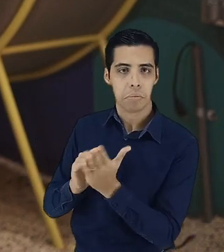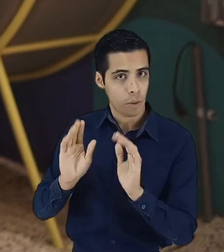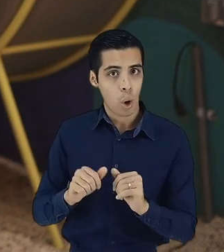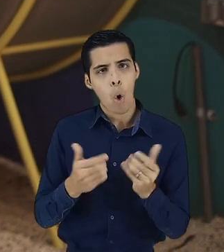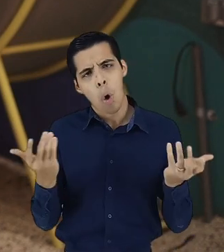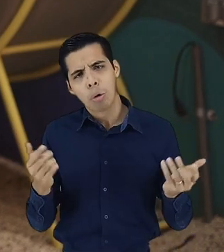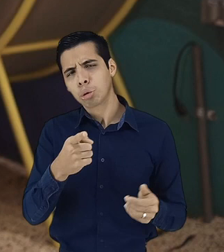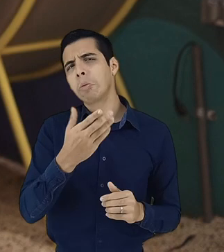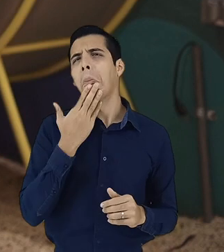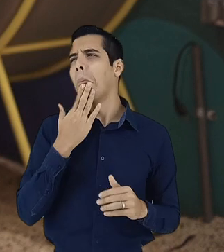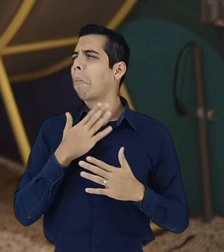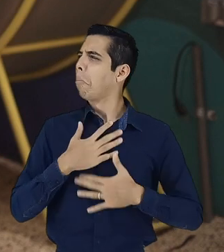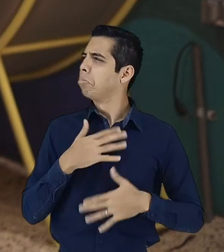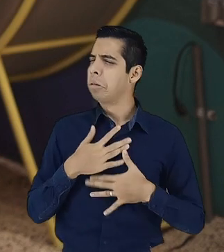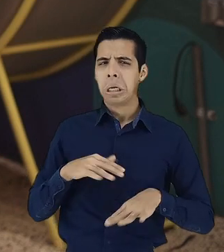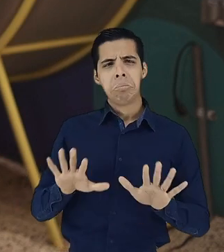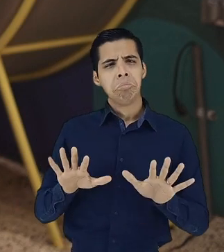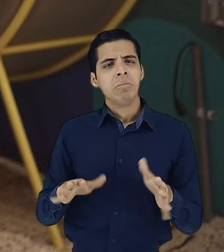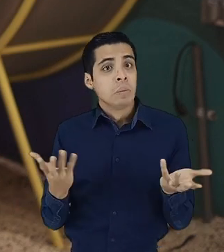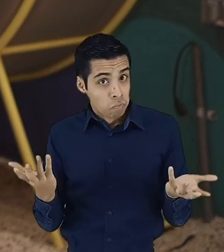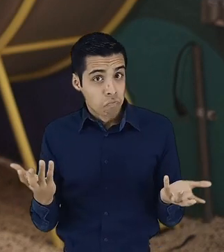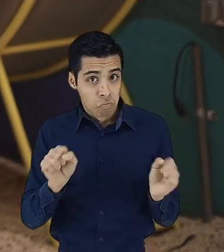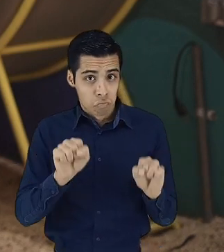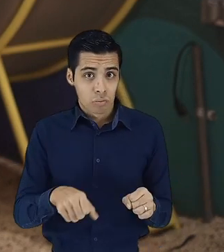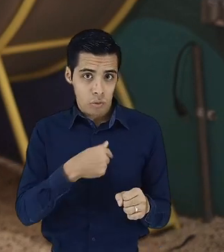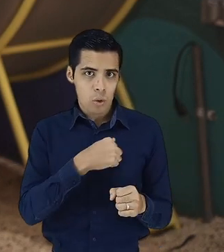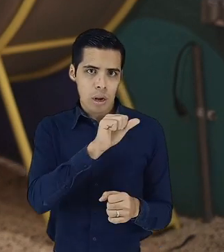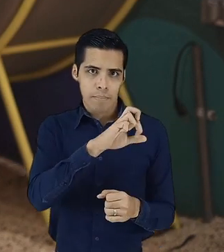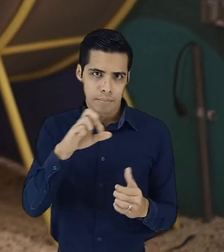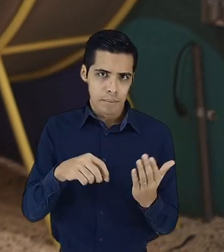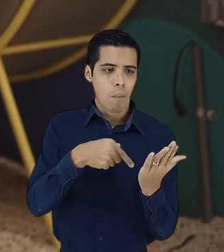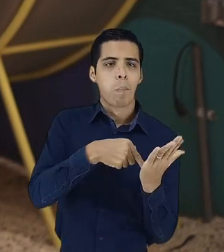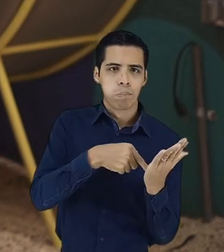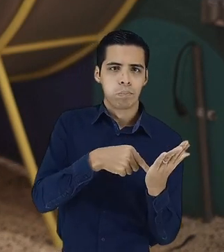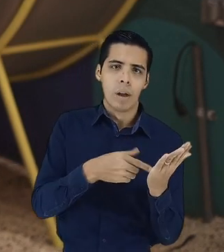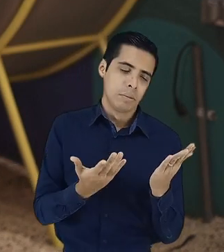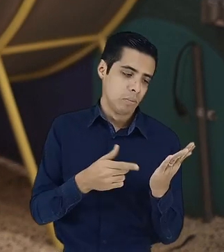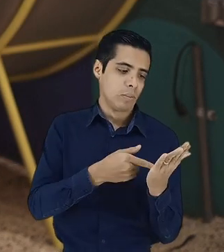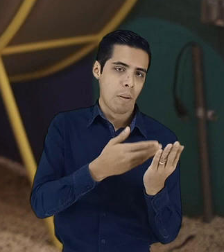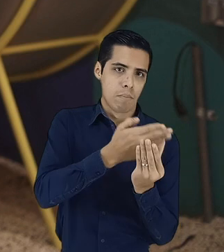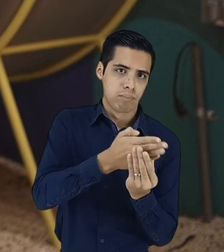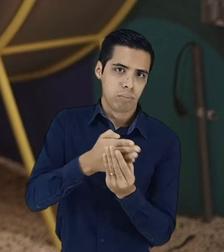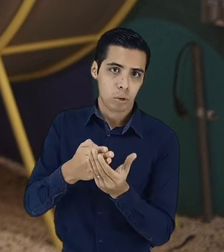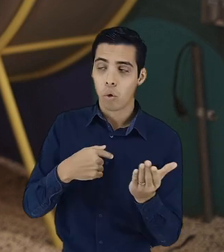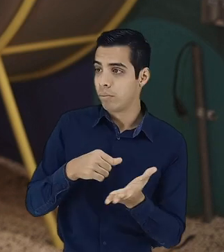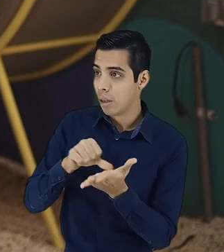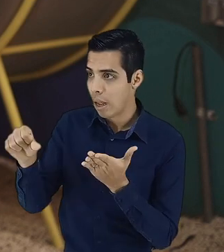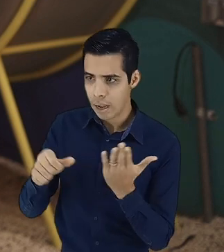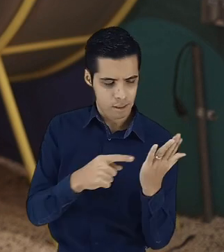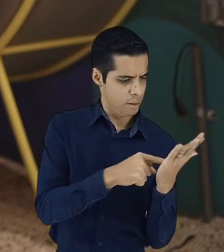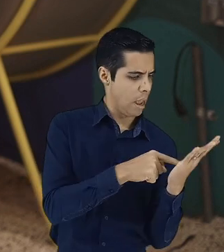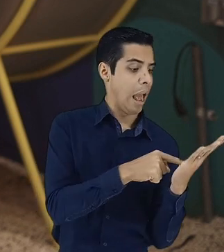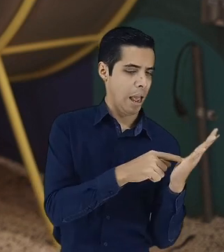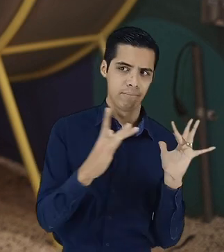lo hago de esta manera, es tengo mi bolsillo en una aplicación o mi sobre, como ustedes lo quieran llamar, y de ahí voy sacando. Y sé que si al